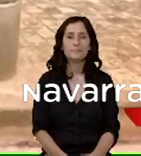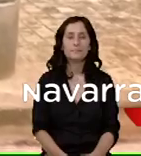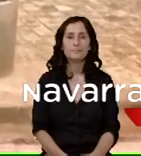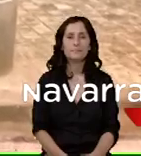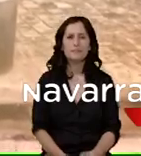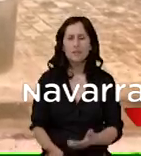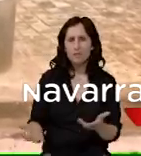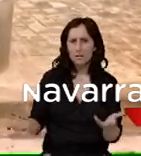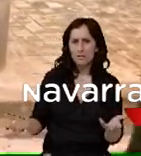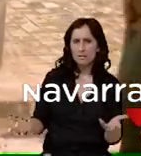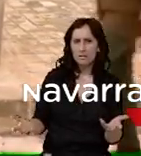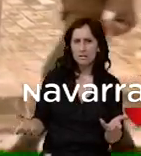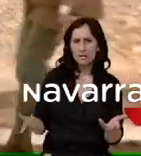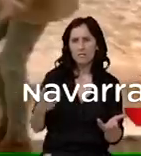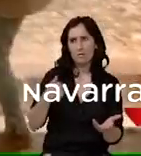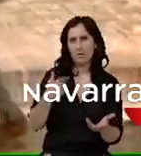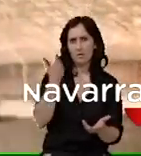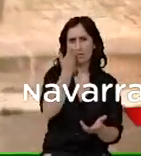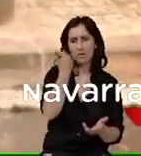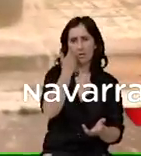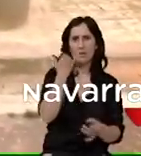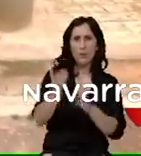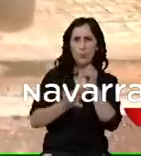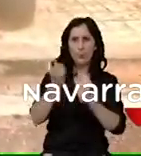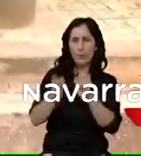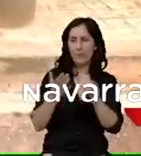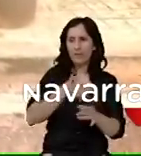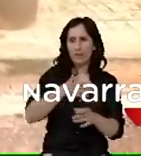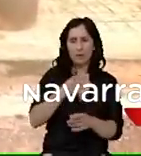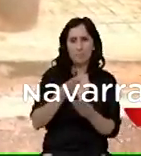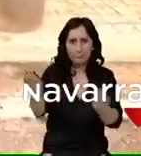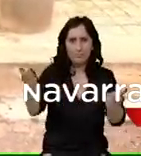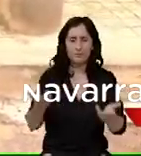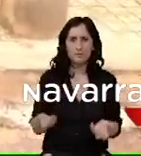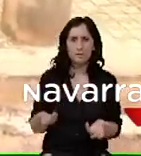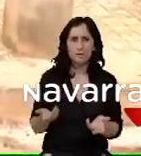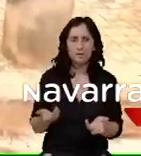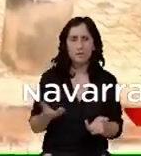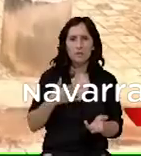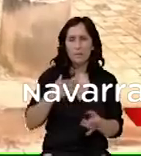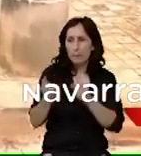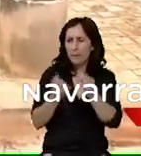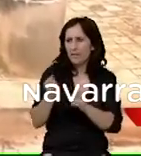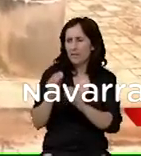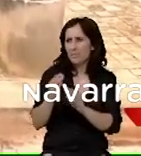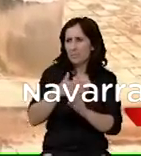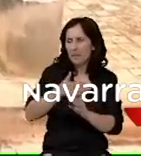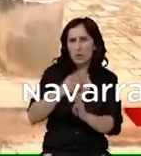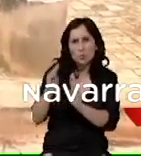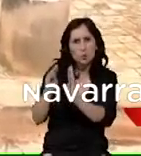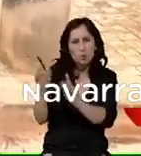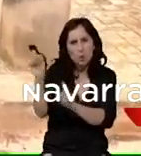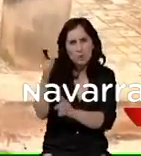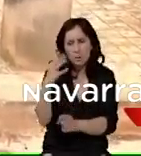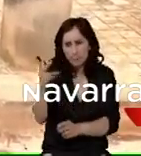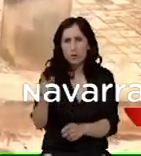Pero bueno, pero qué despachatez, que se han llevado mi bici. Pero ¿cómo pueden coger algo que no es suyo? Yo nunca hago